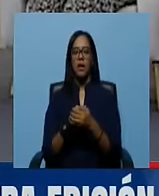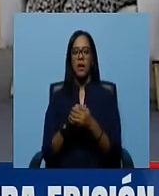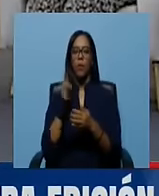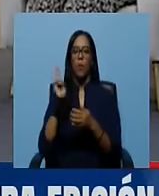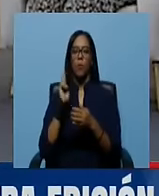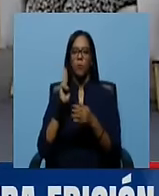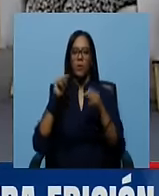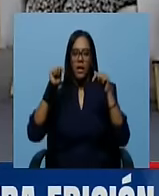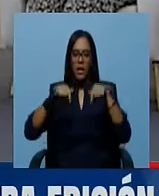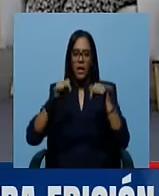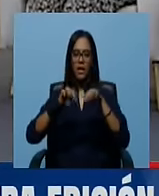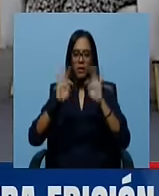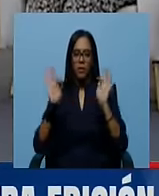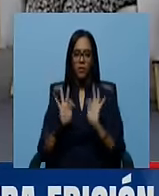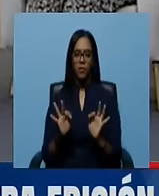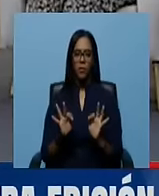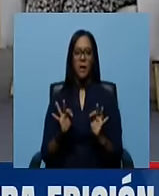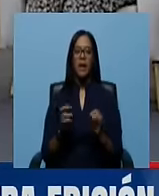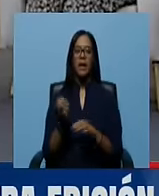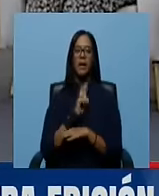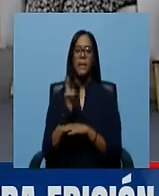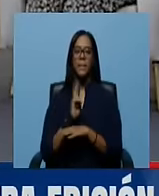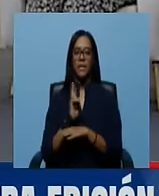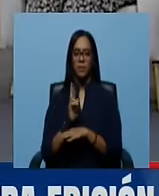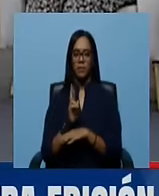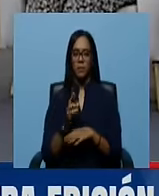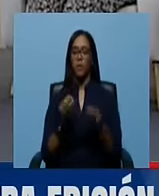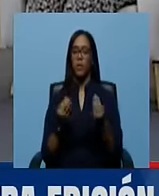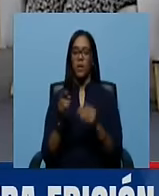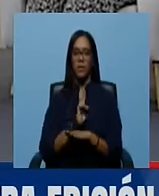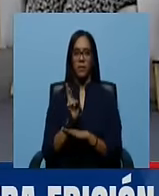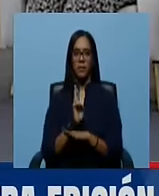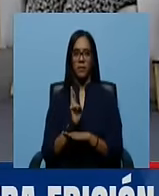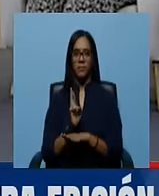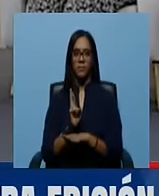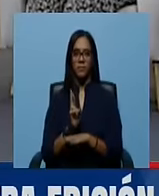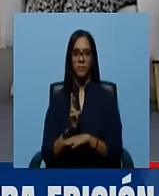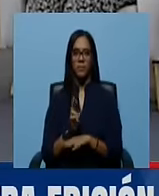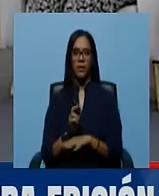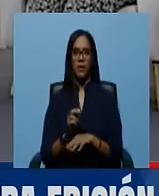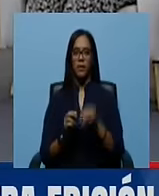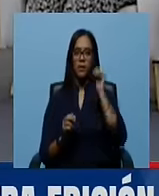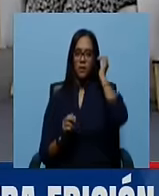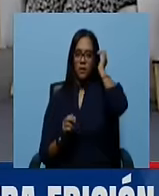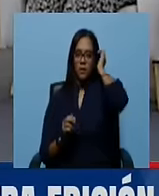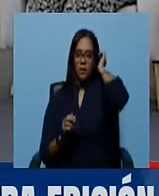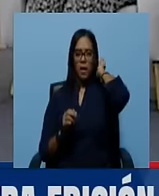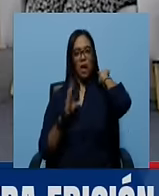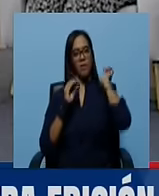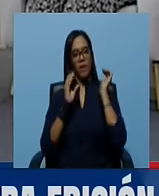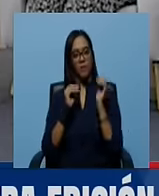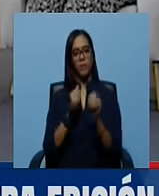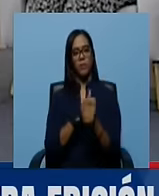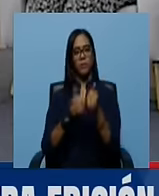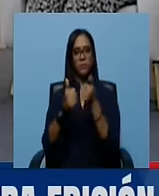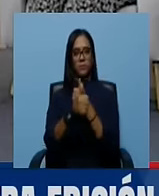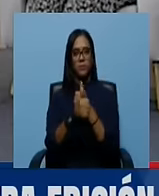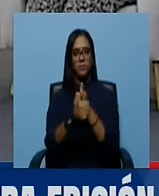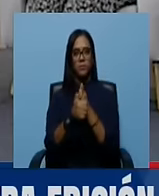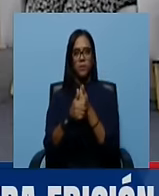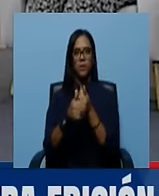rápida, muy rápida. Se trata de sustituir importaciones,